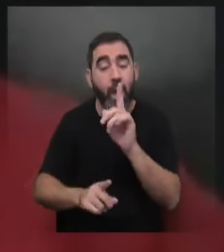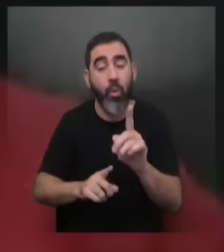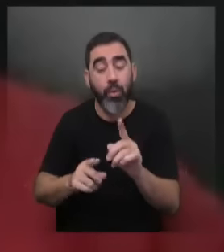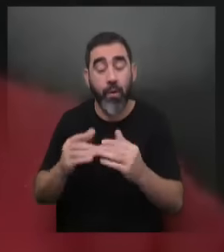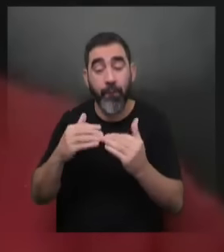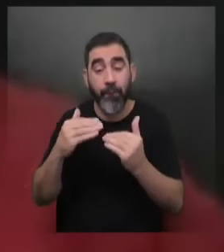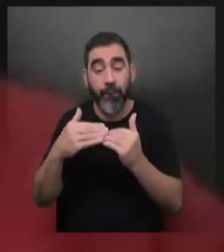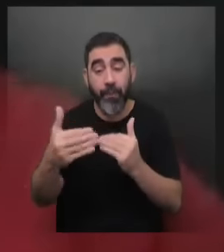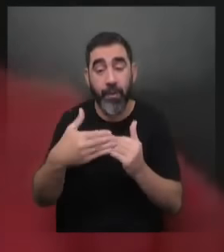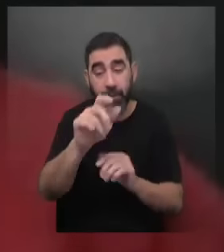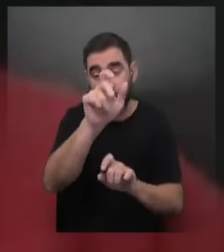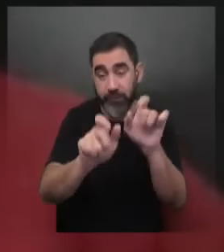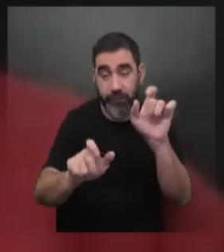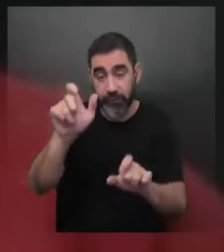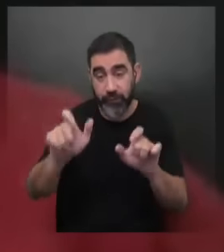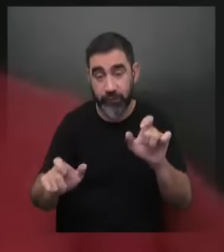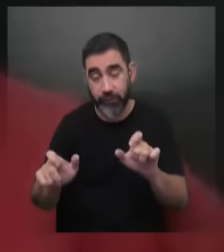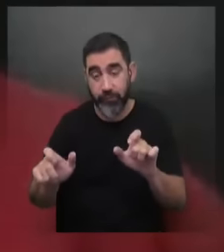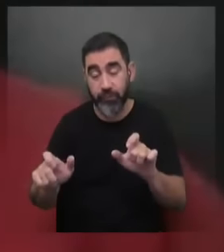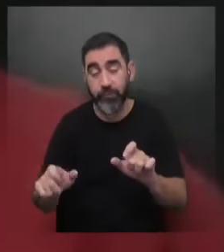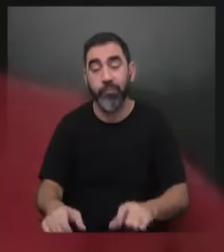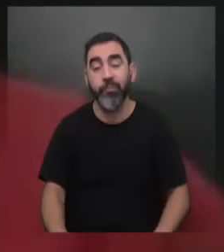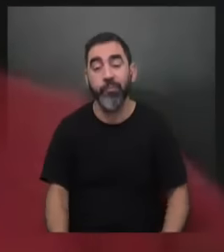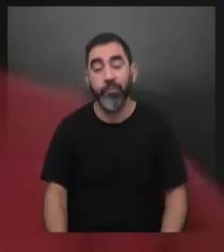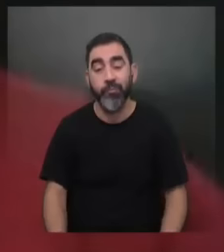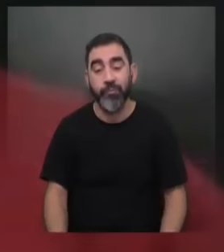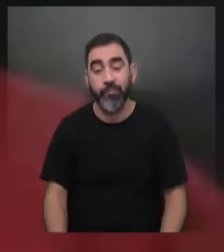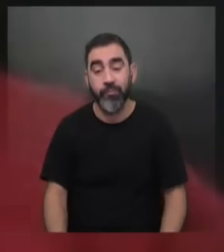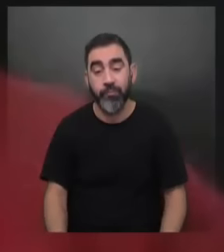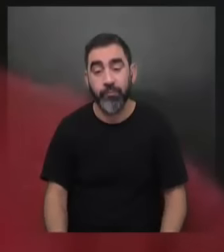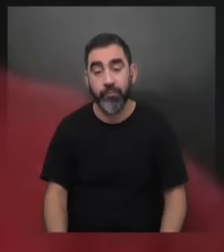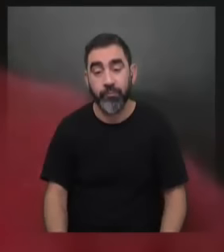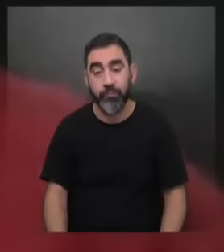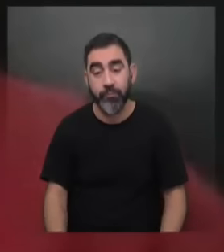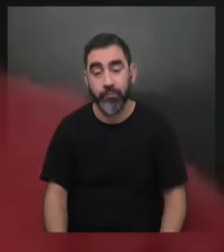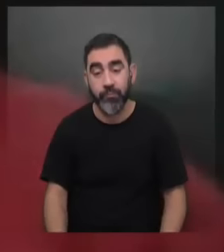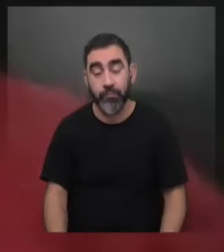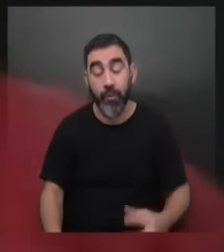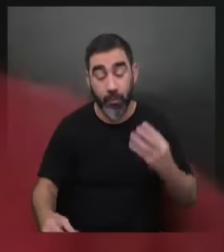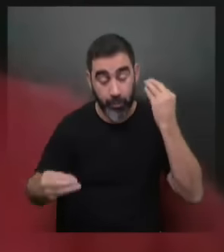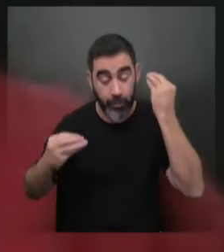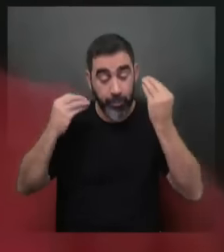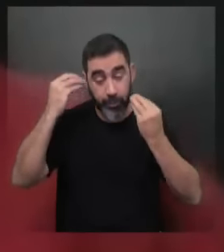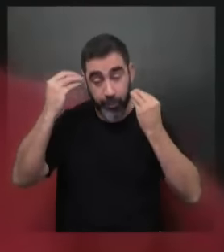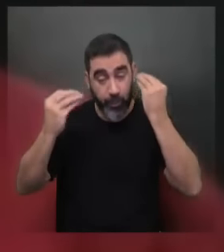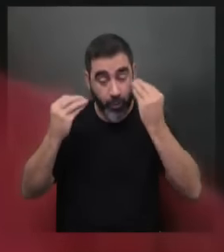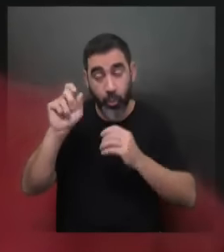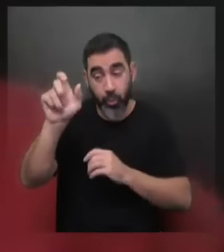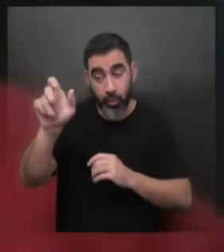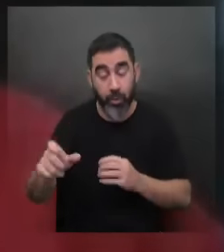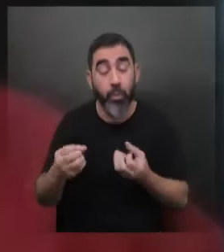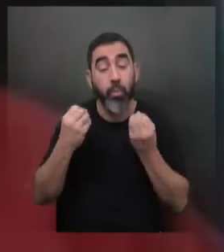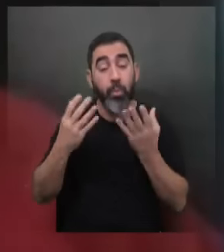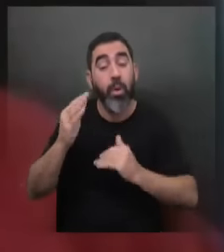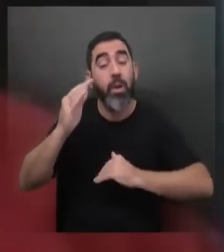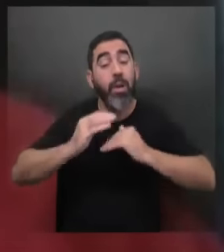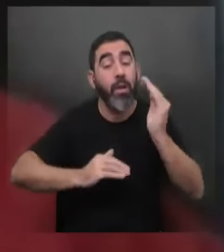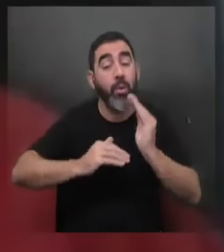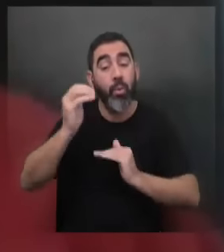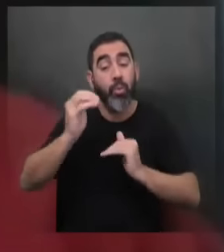y vecinos que eh que bueno que se planteó la preocupación en torno a la construcción